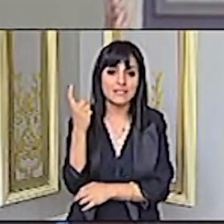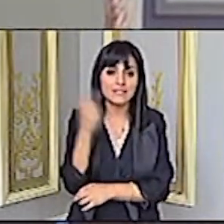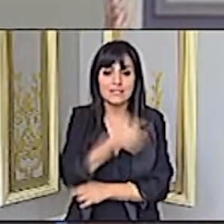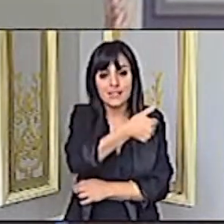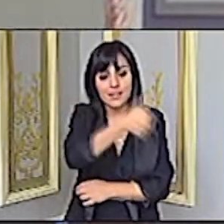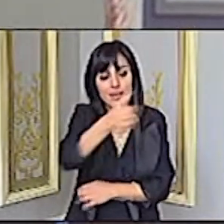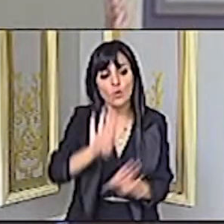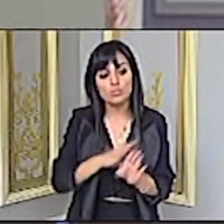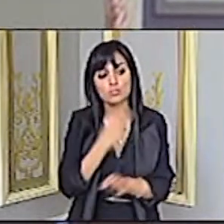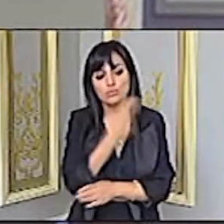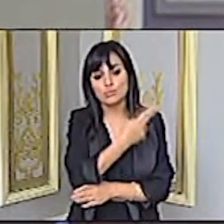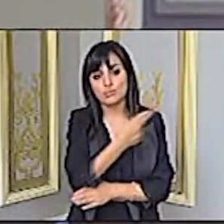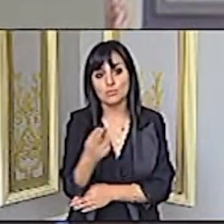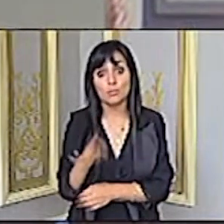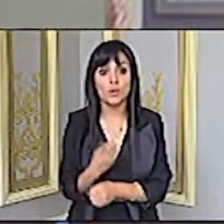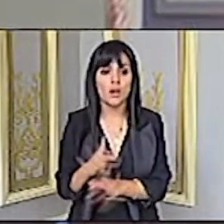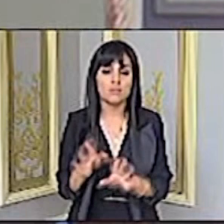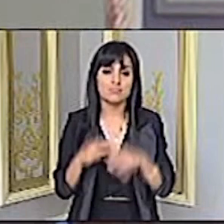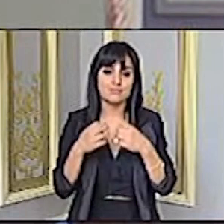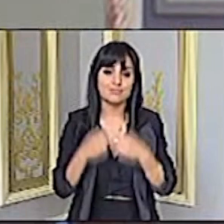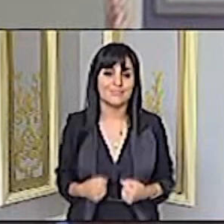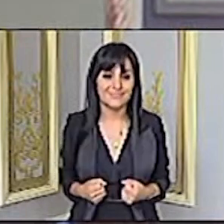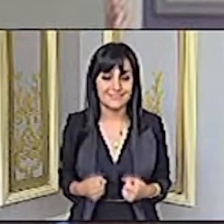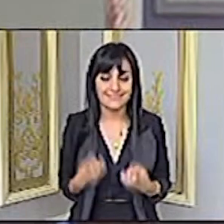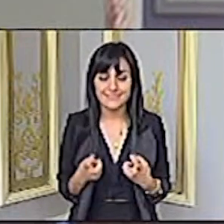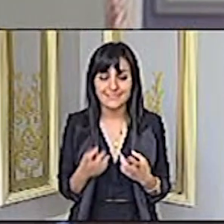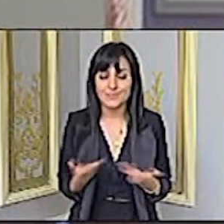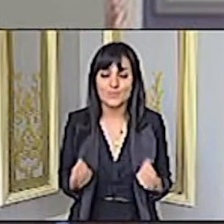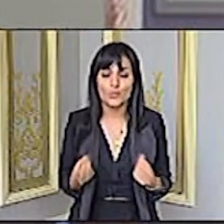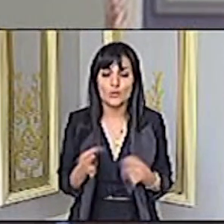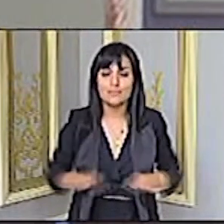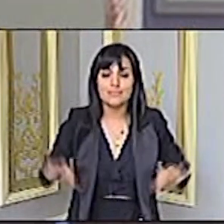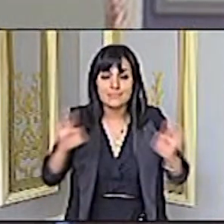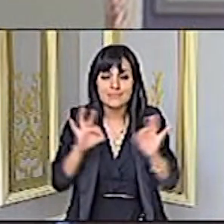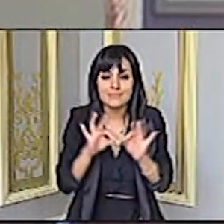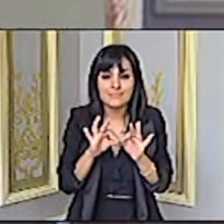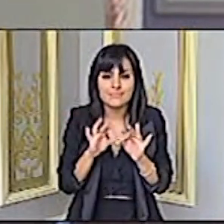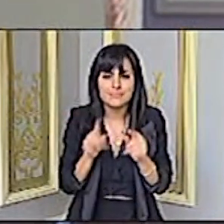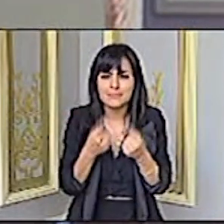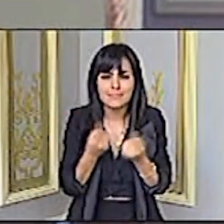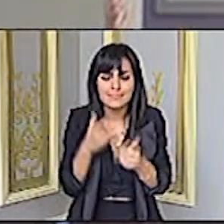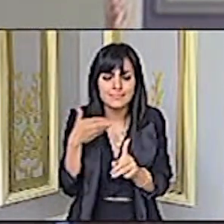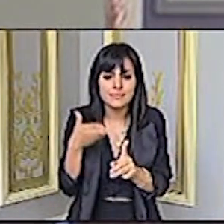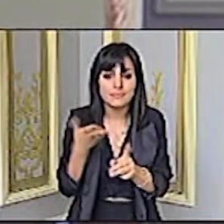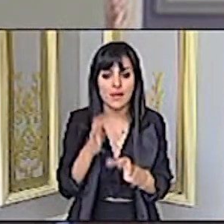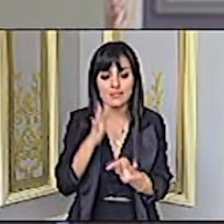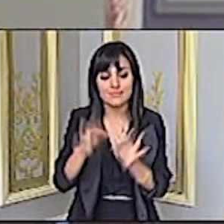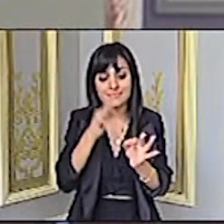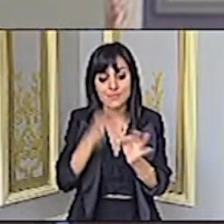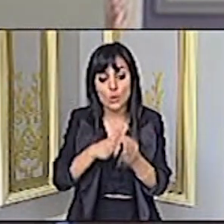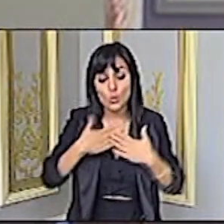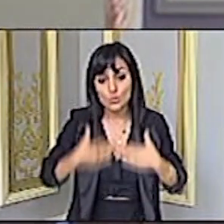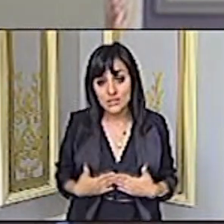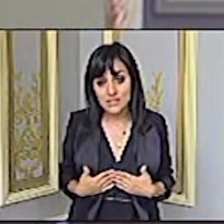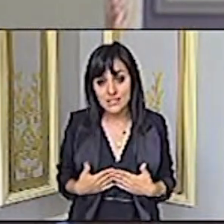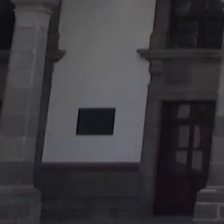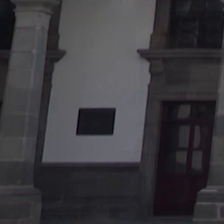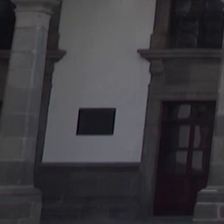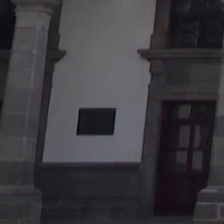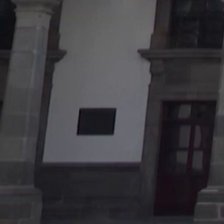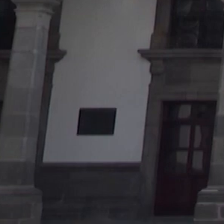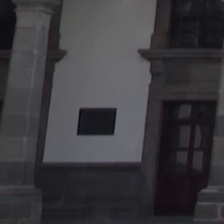cada uno de ellos, pues sin duda es de gran relevancia para garantizar el derecho de acceso a la justicia y todos los demás a la